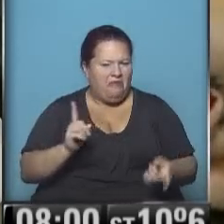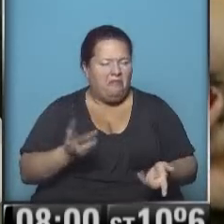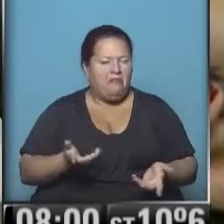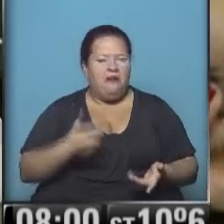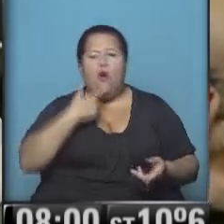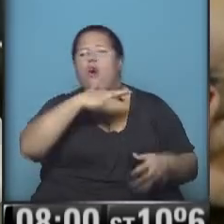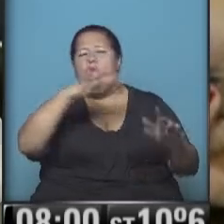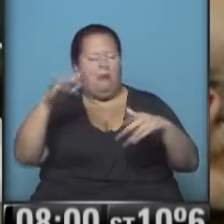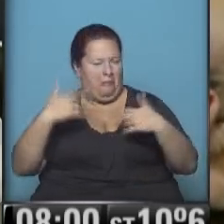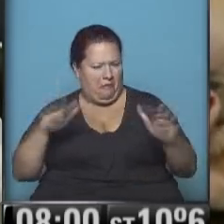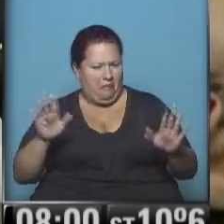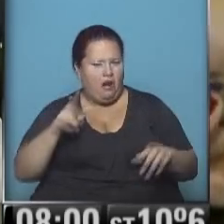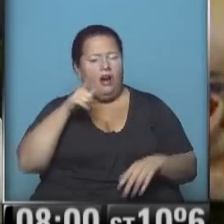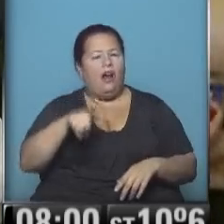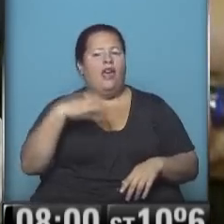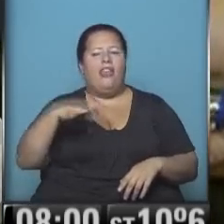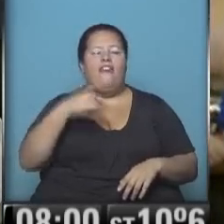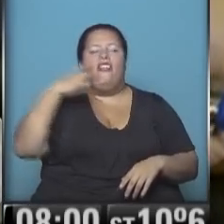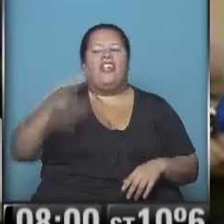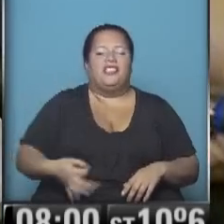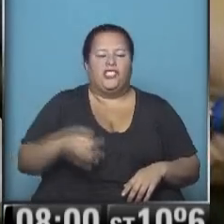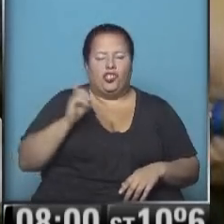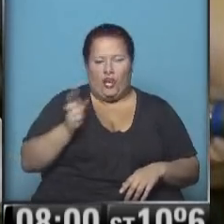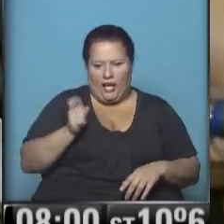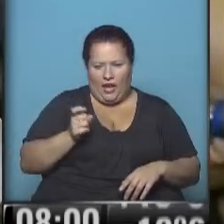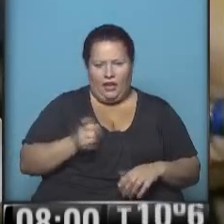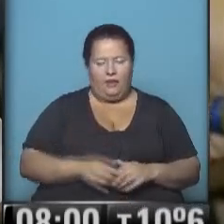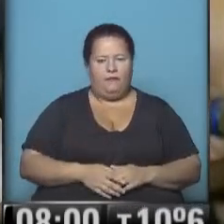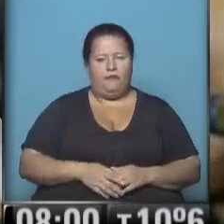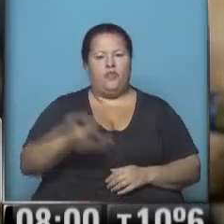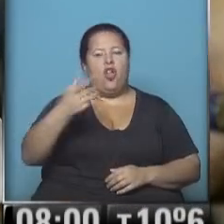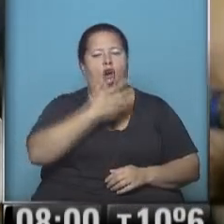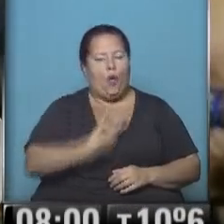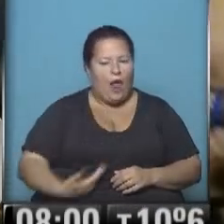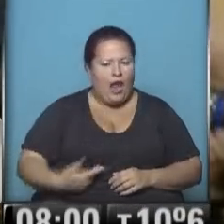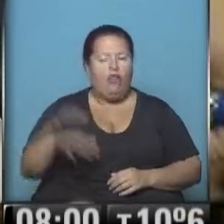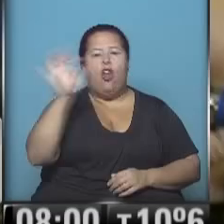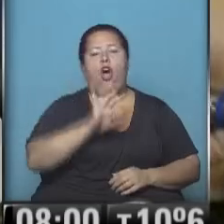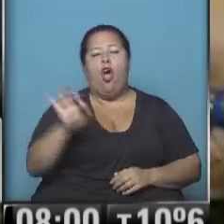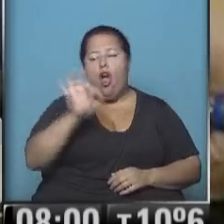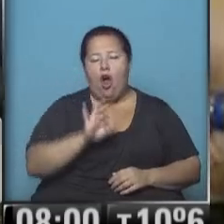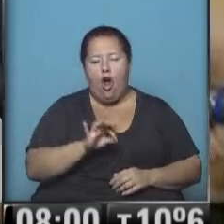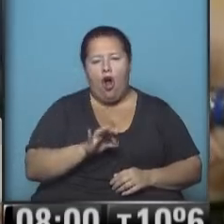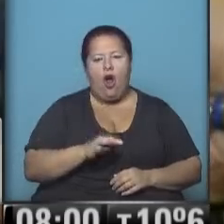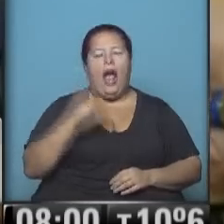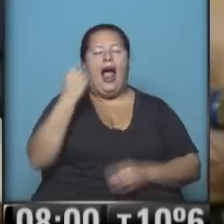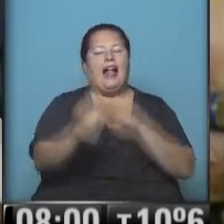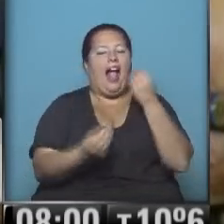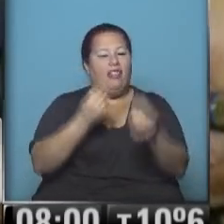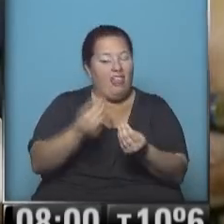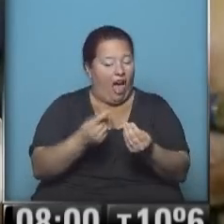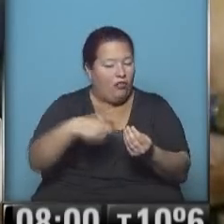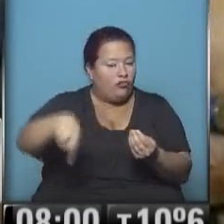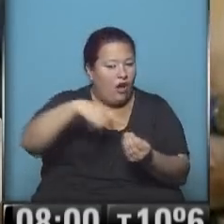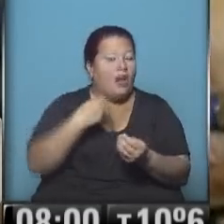Se diga lo que se diga, tiene que ser una decisión por parte de los gobernantes o de los candidatos que